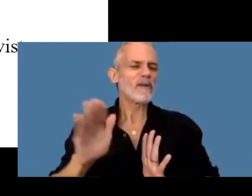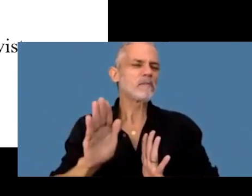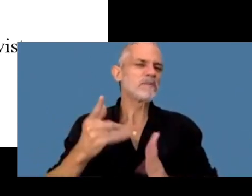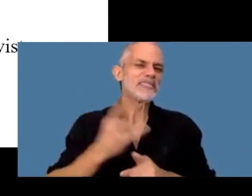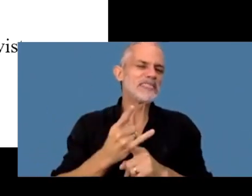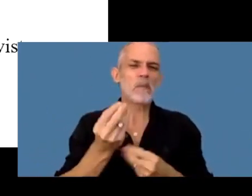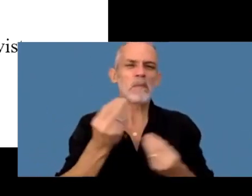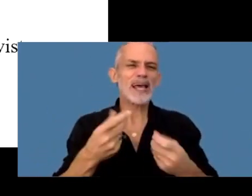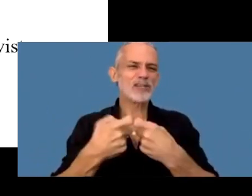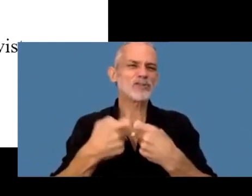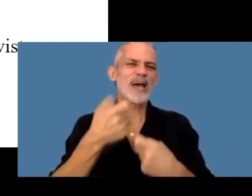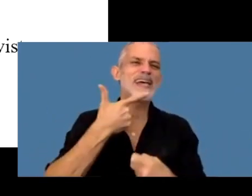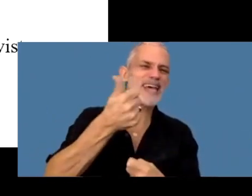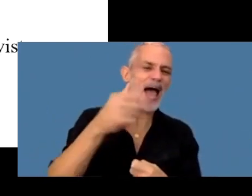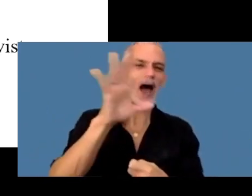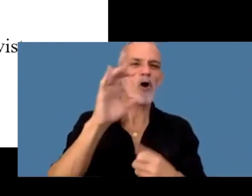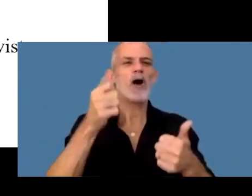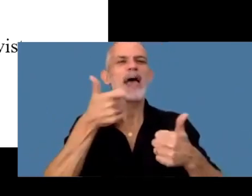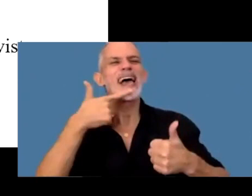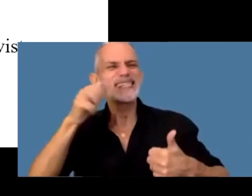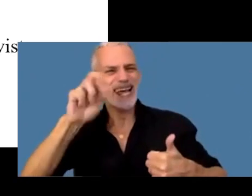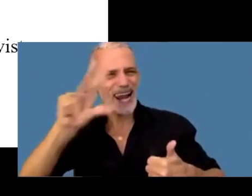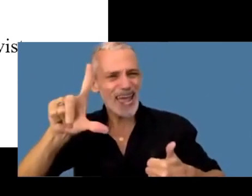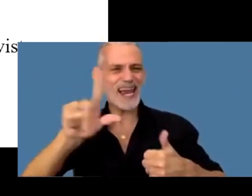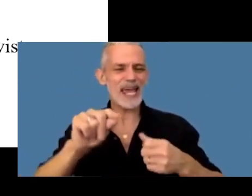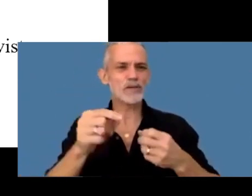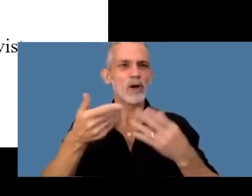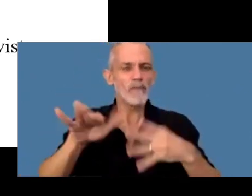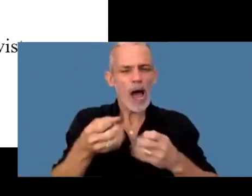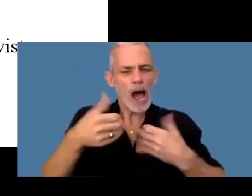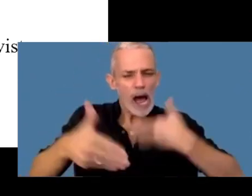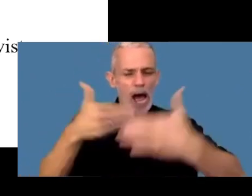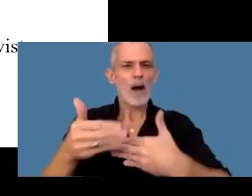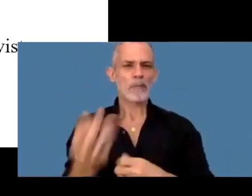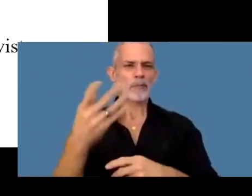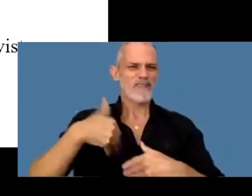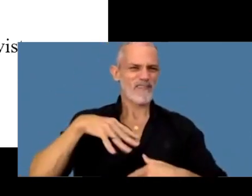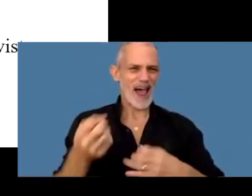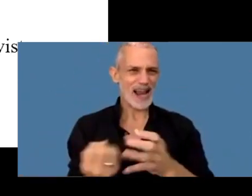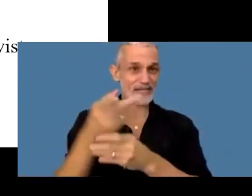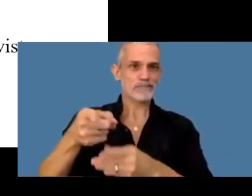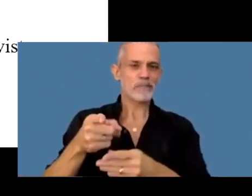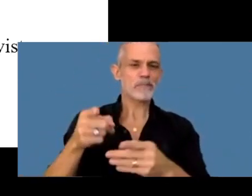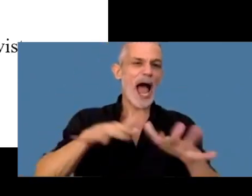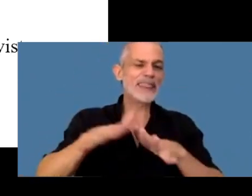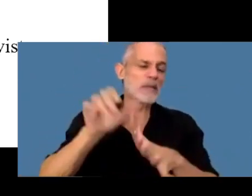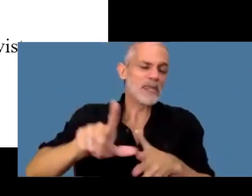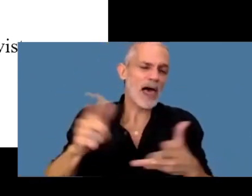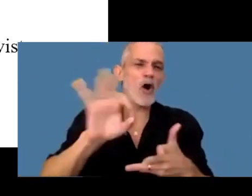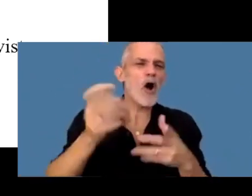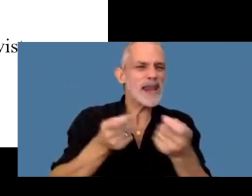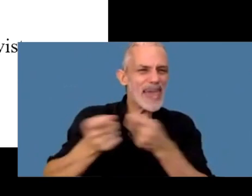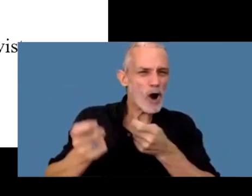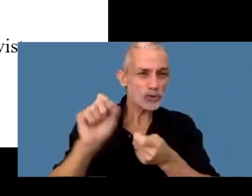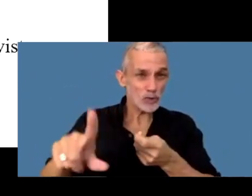sociedades anónimas o SRL información, cuando por el tipo de actividad o por el negocio que estén llevando